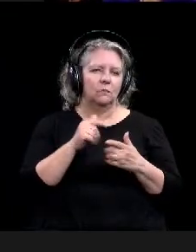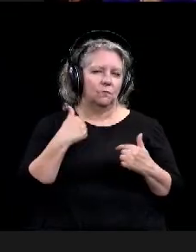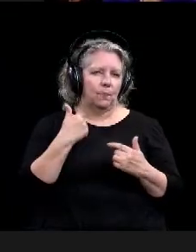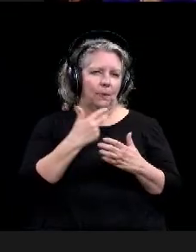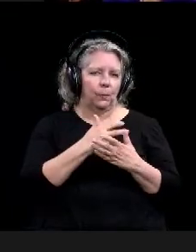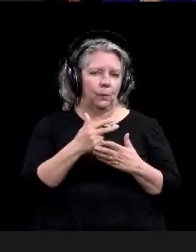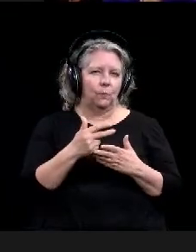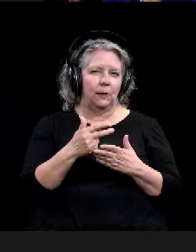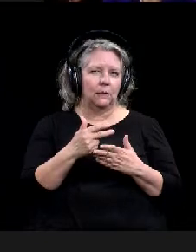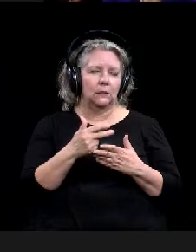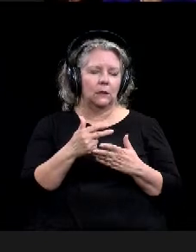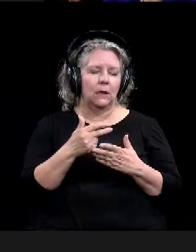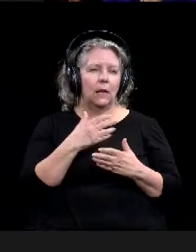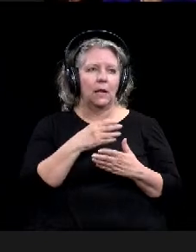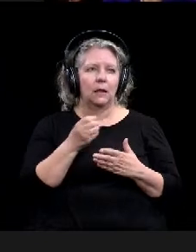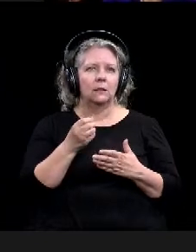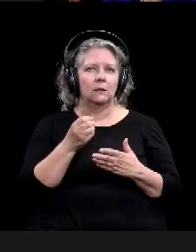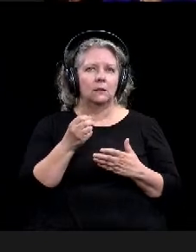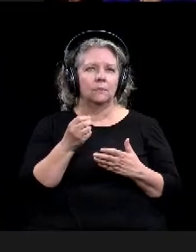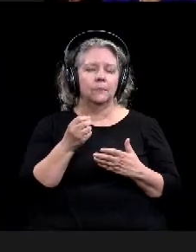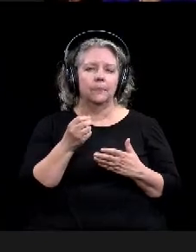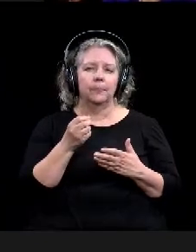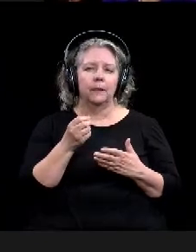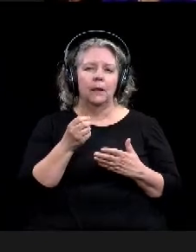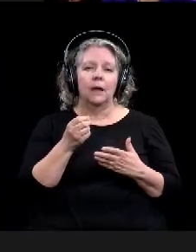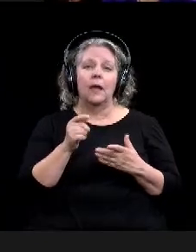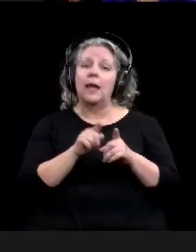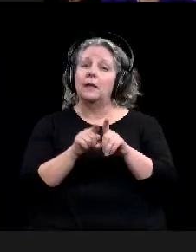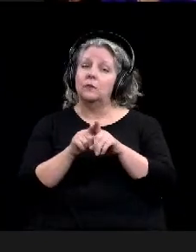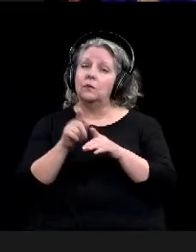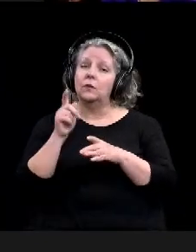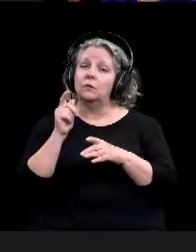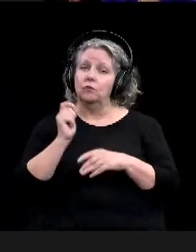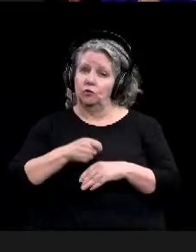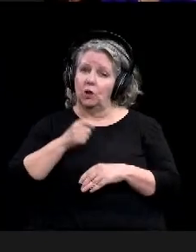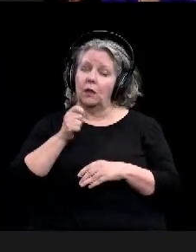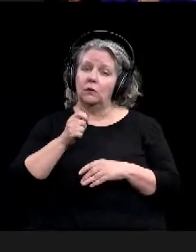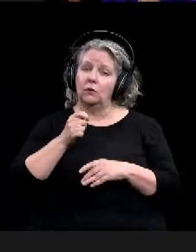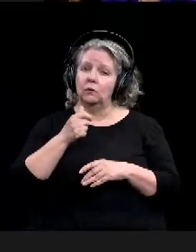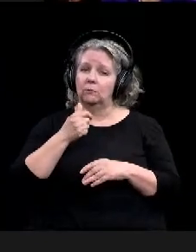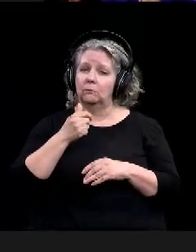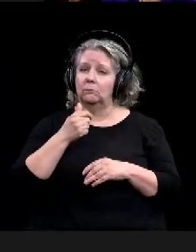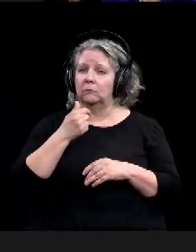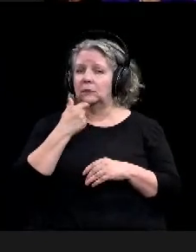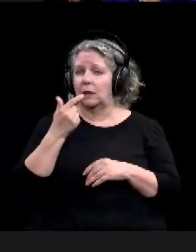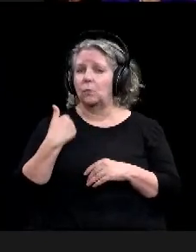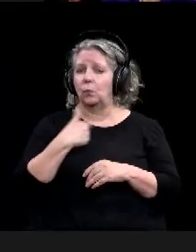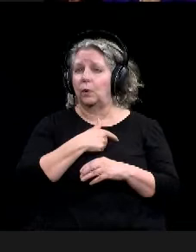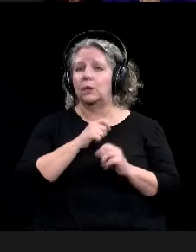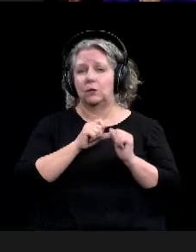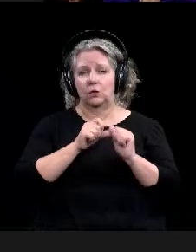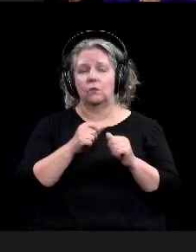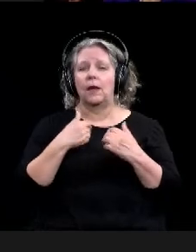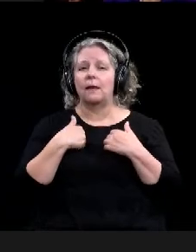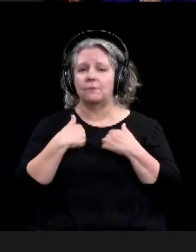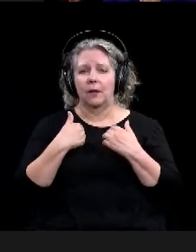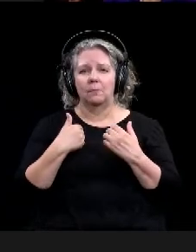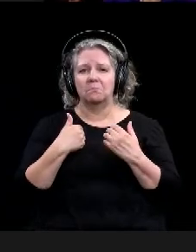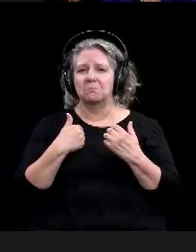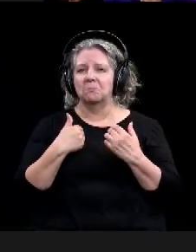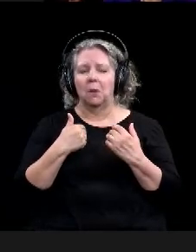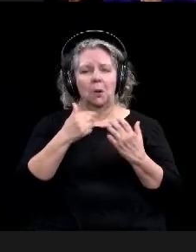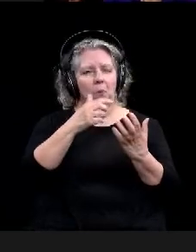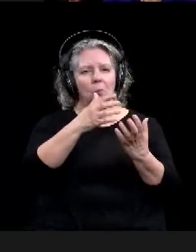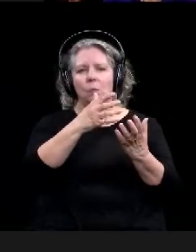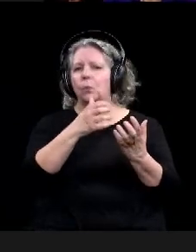juez dice que ha mencionado termos que tenemos vamos a tener más este vacunas